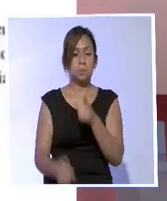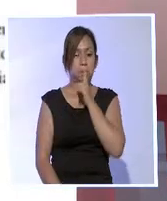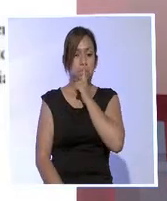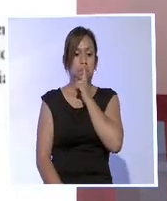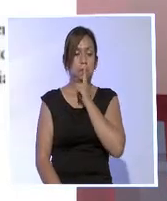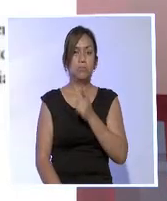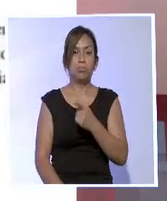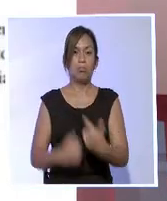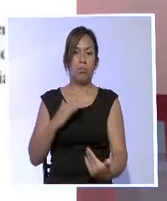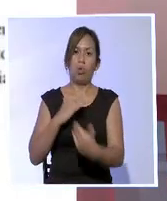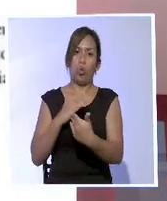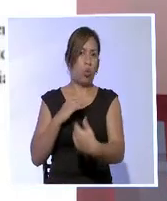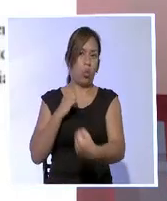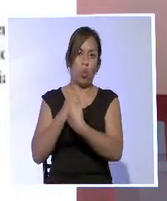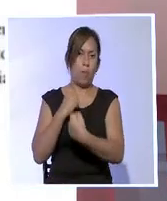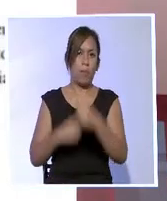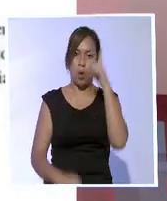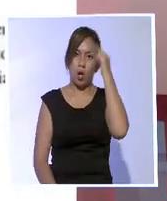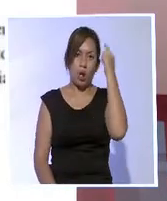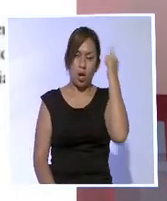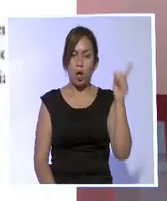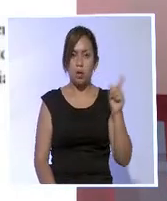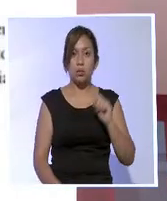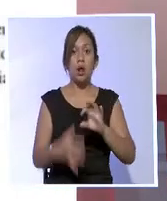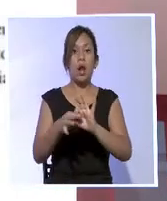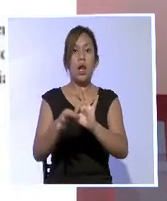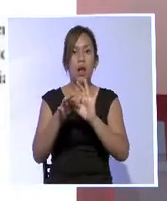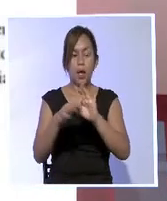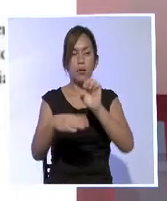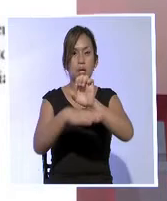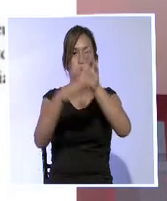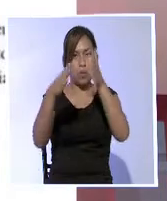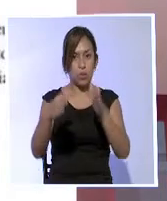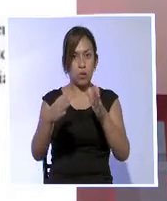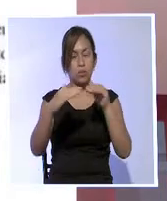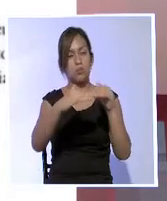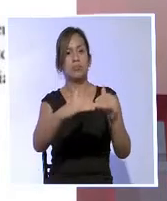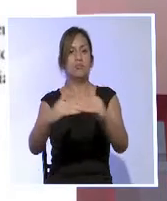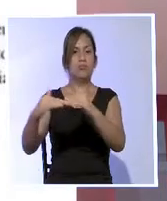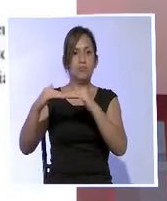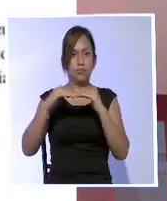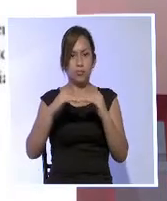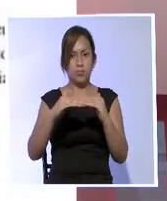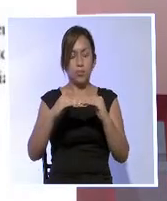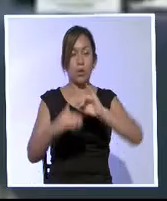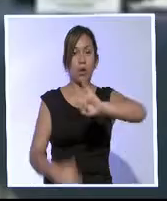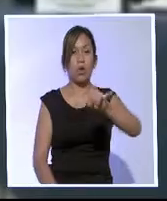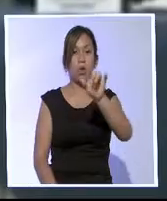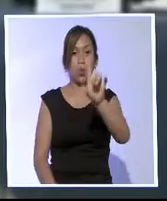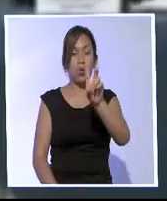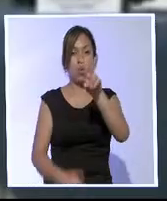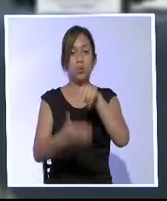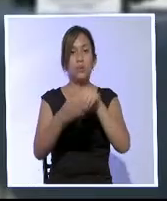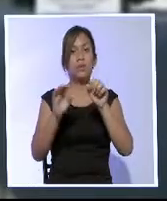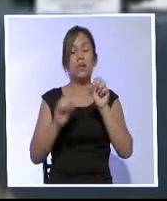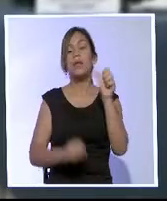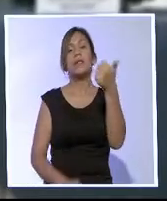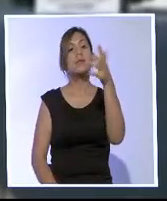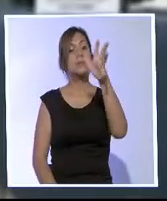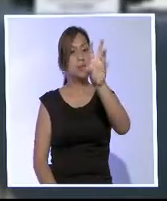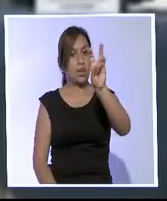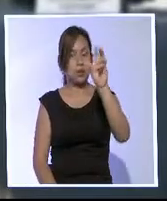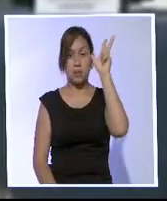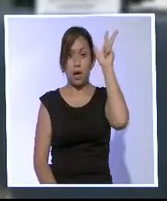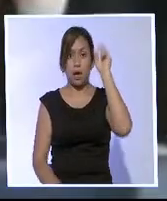suma la alianza es con los ecuatorianos y la democracia fue en julio del 2016 cuando creó